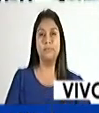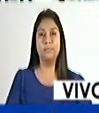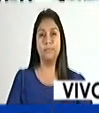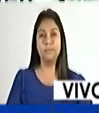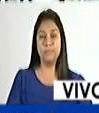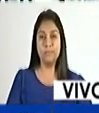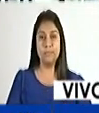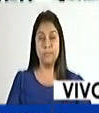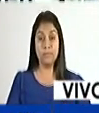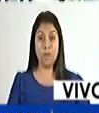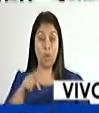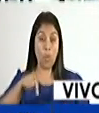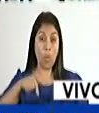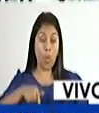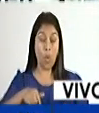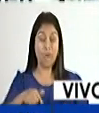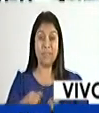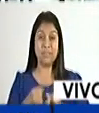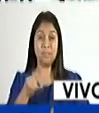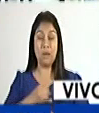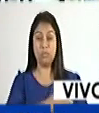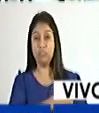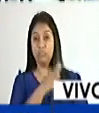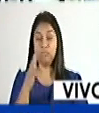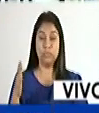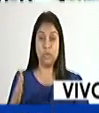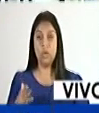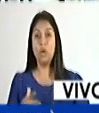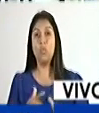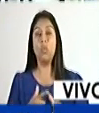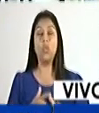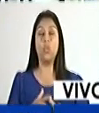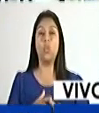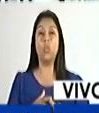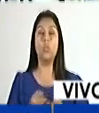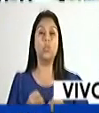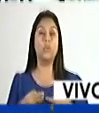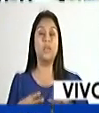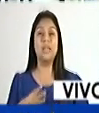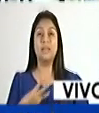Guatemala. El día de hoy cerramos con las siguientes cifras.